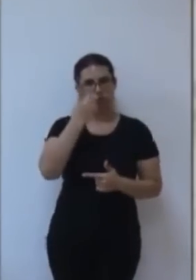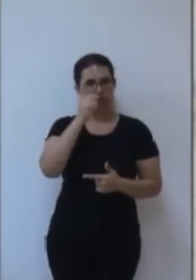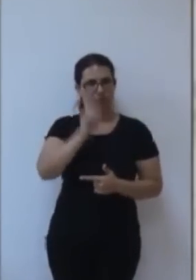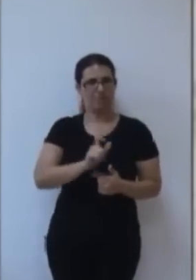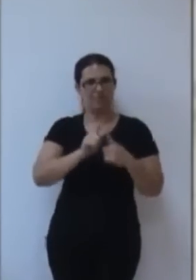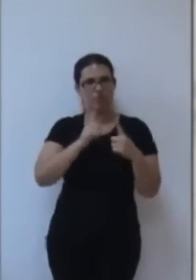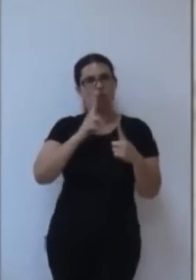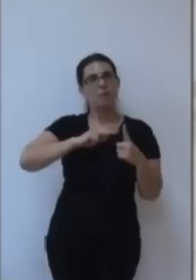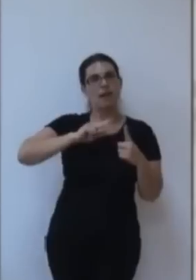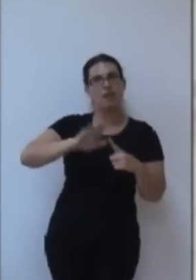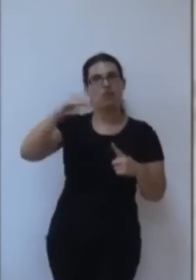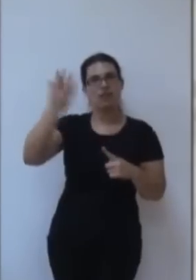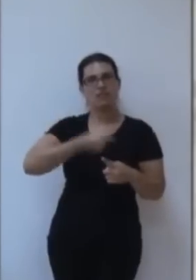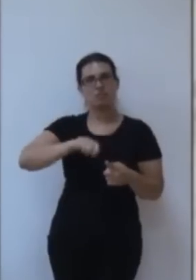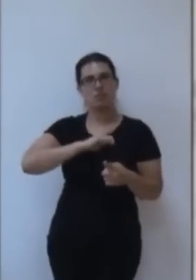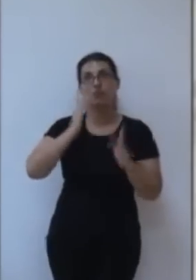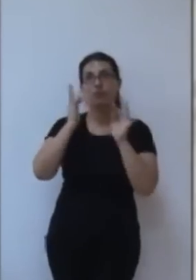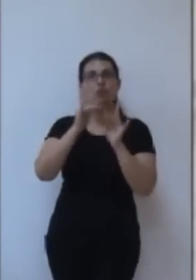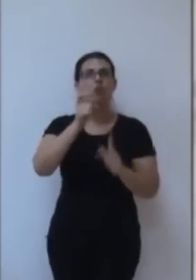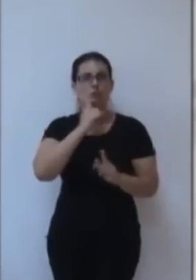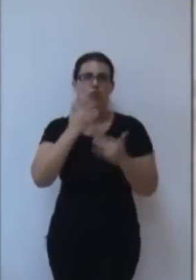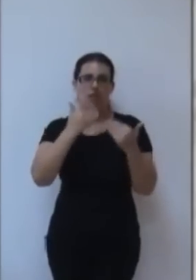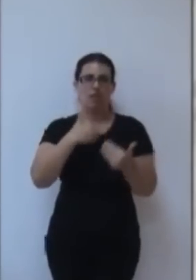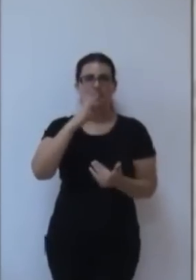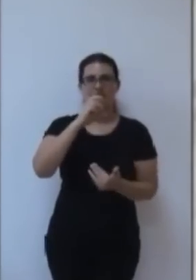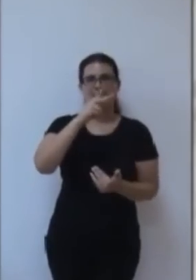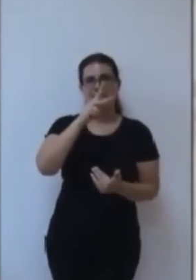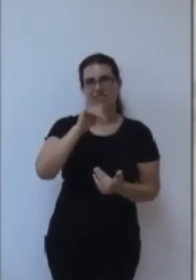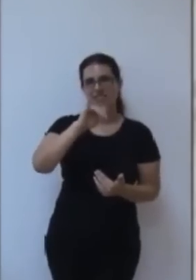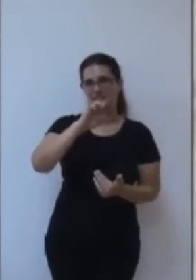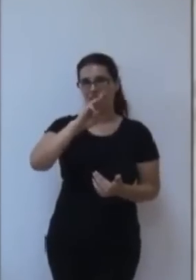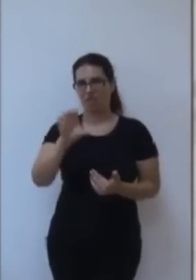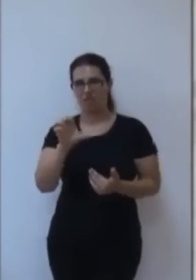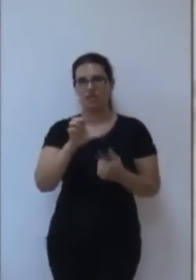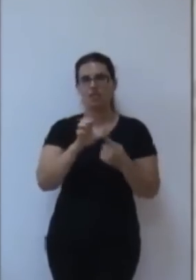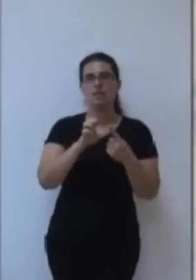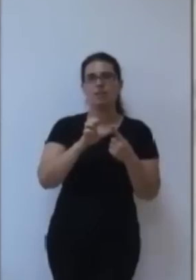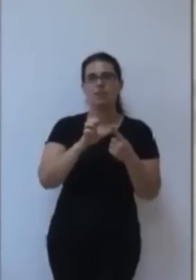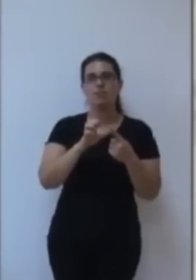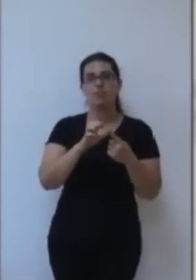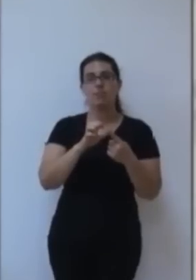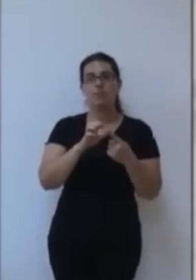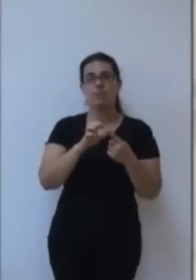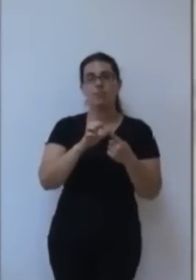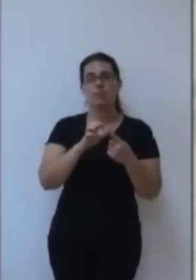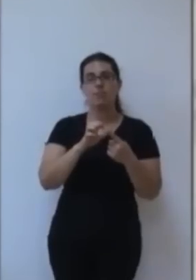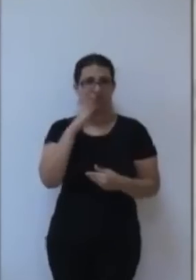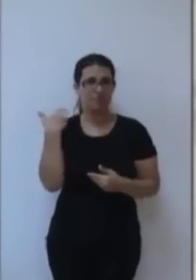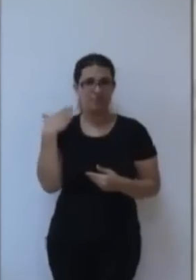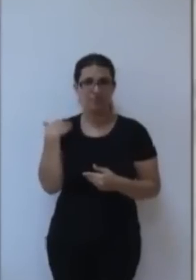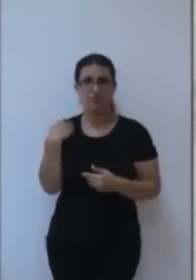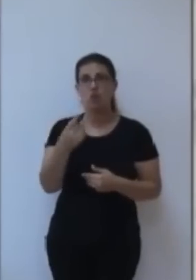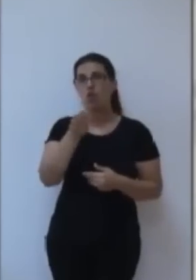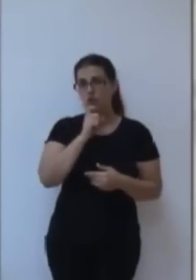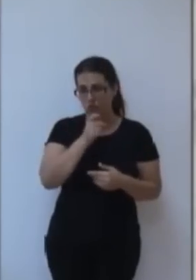hermana fuera de España y es la manera que tienen de comunicarse. Volvemos otra vez al problema inicial que yo creo que ya ha salido, es el cómo